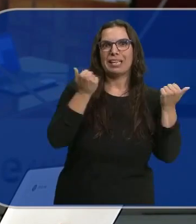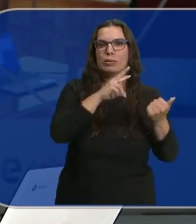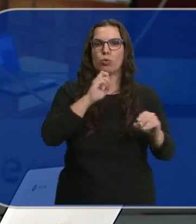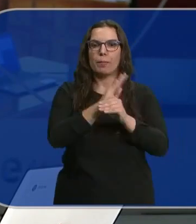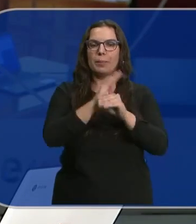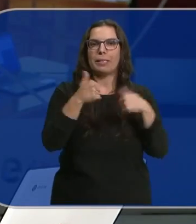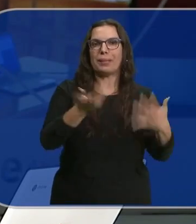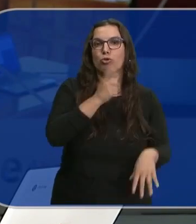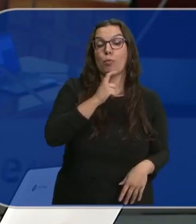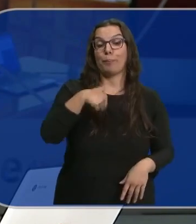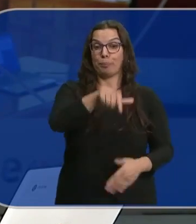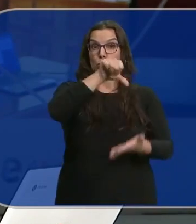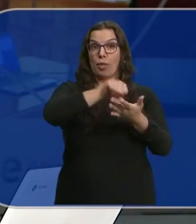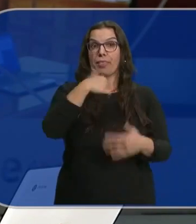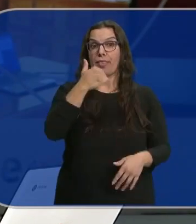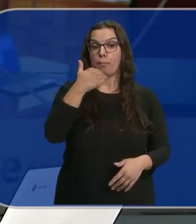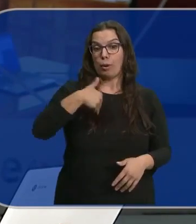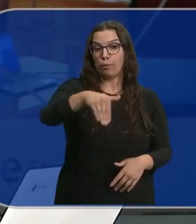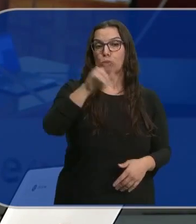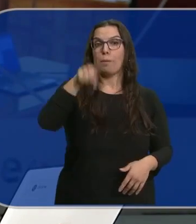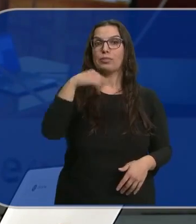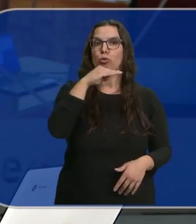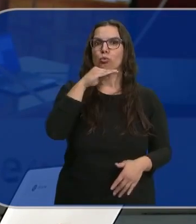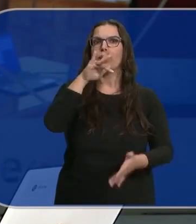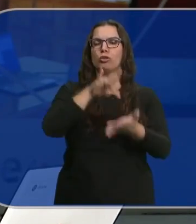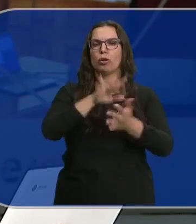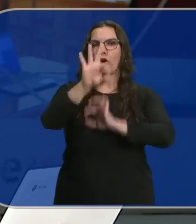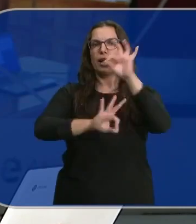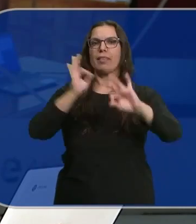sostenibles. En Zamora se va a celebrar en el mes de octubre un importante